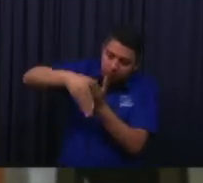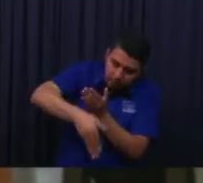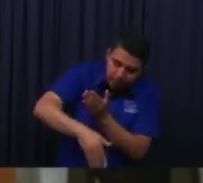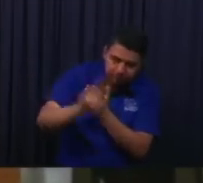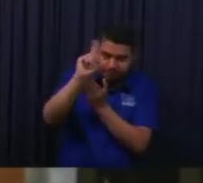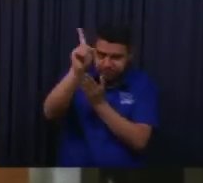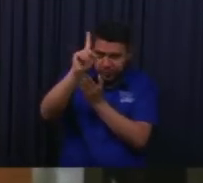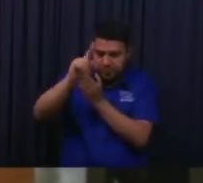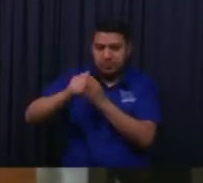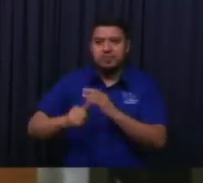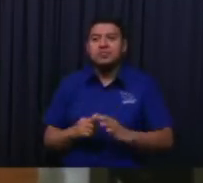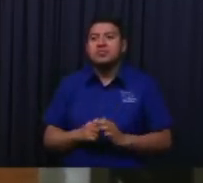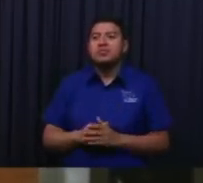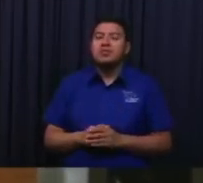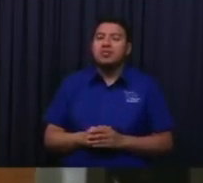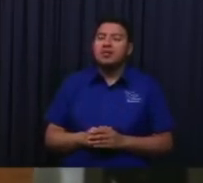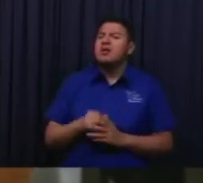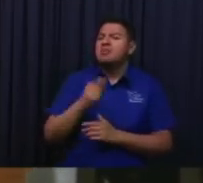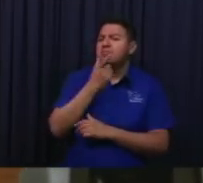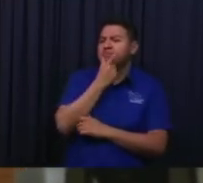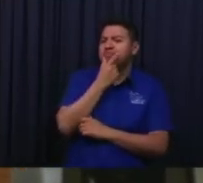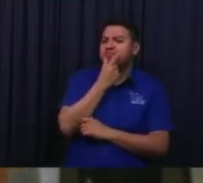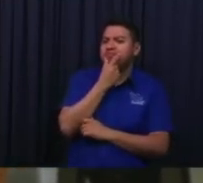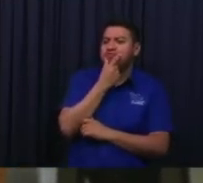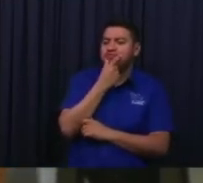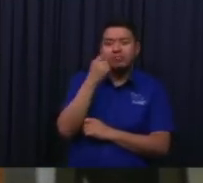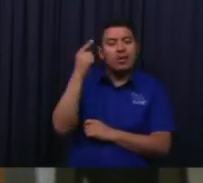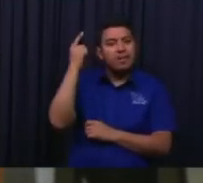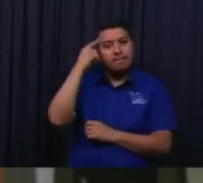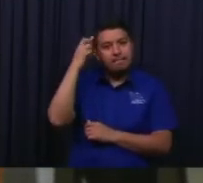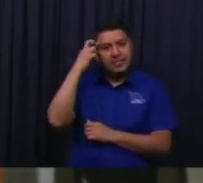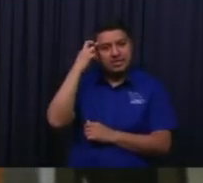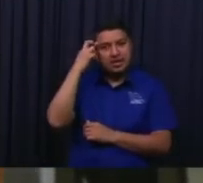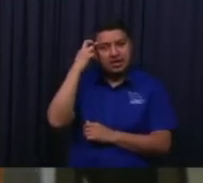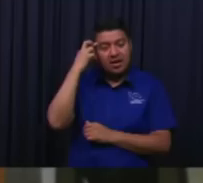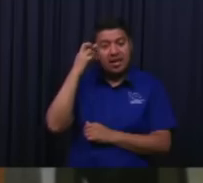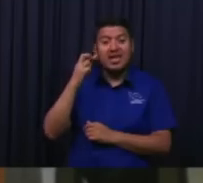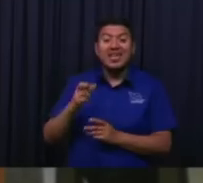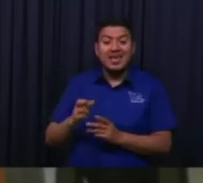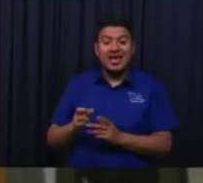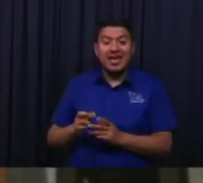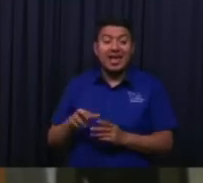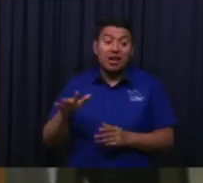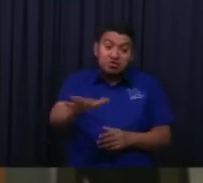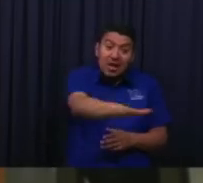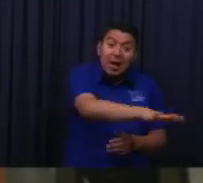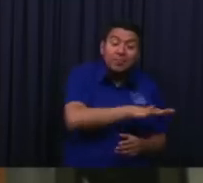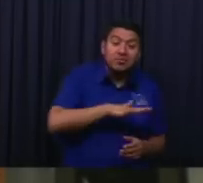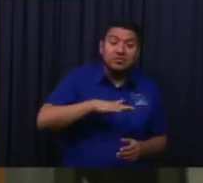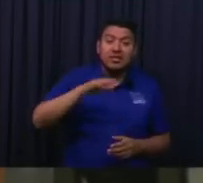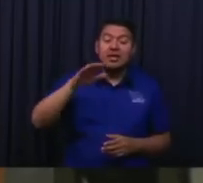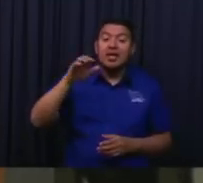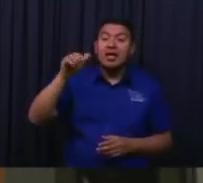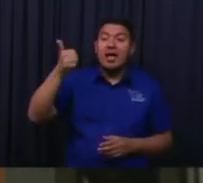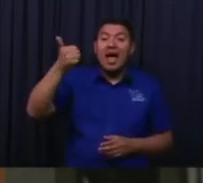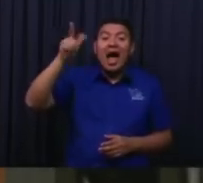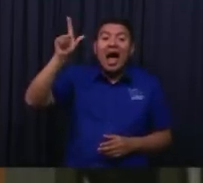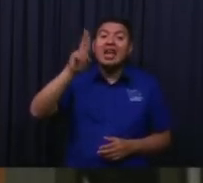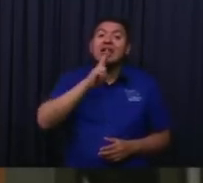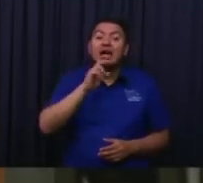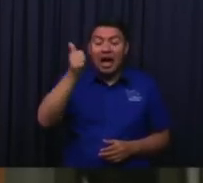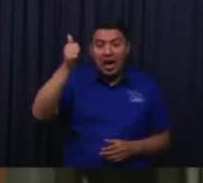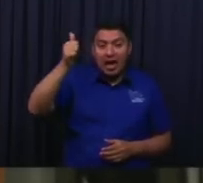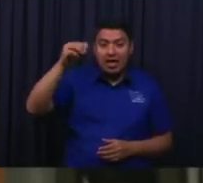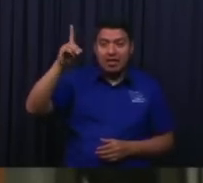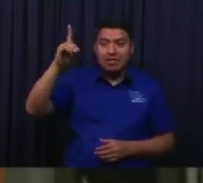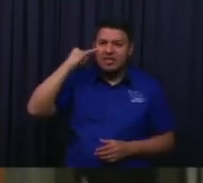aquí pues sacamos la idea de que las viñas de Engadi, en donde nosotros entregamos nuestro amor y